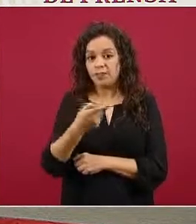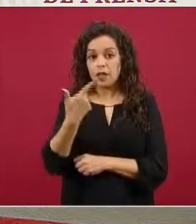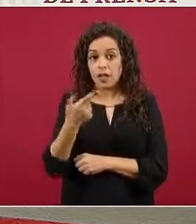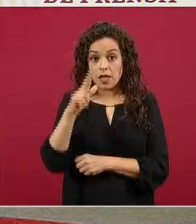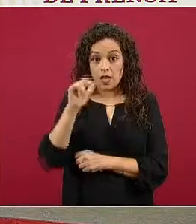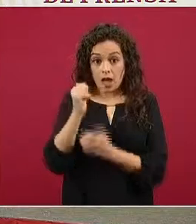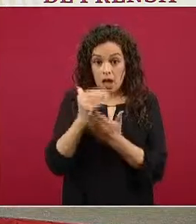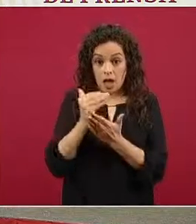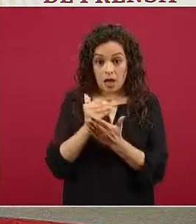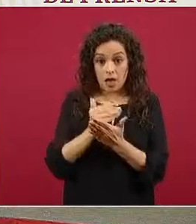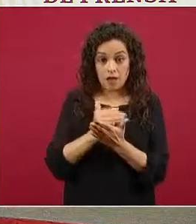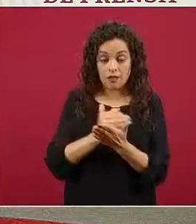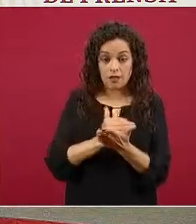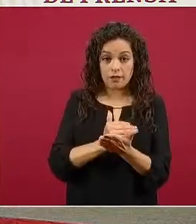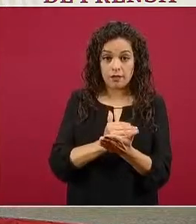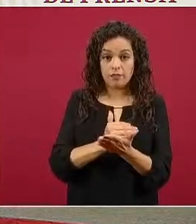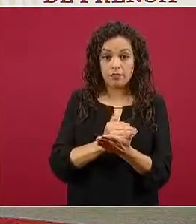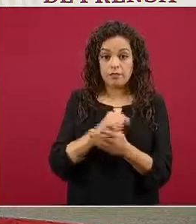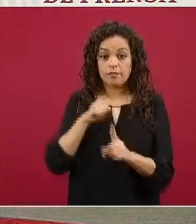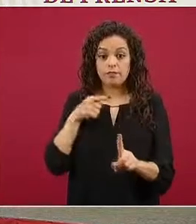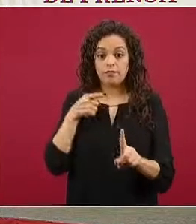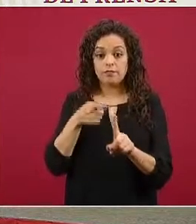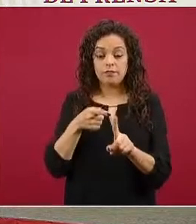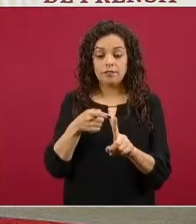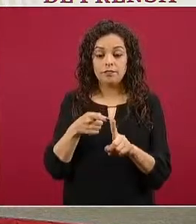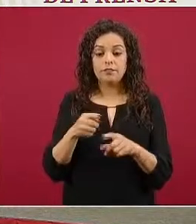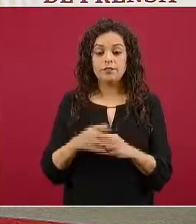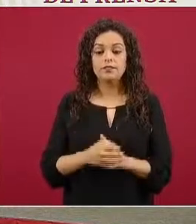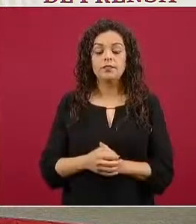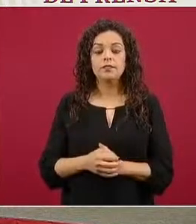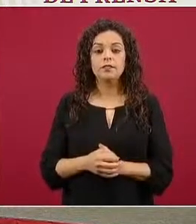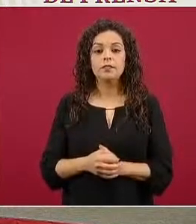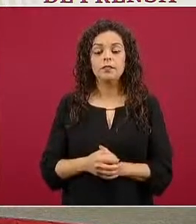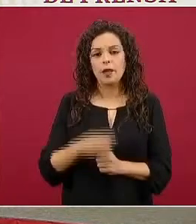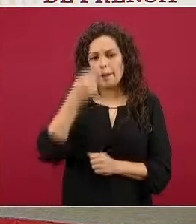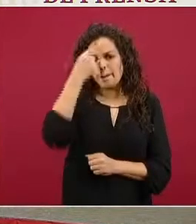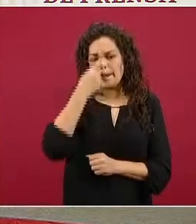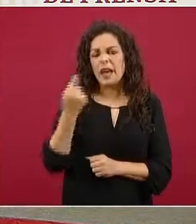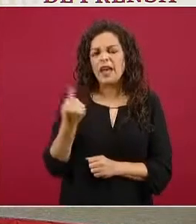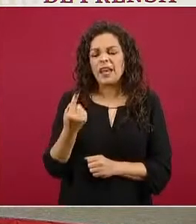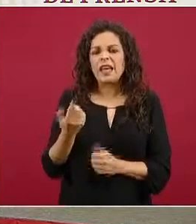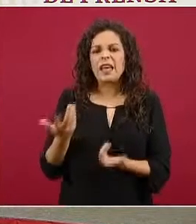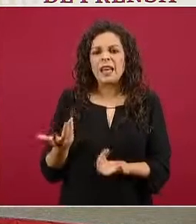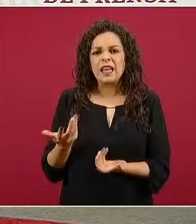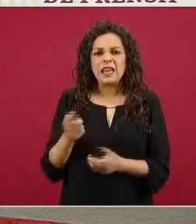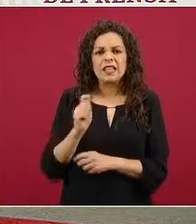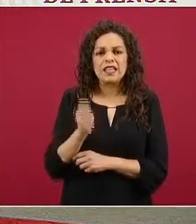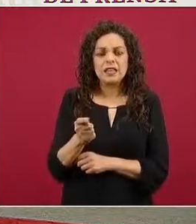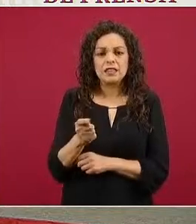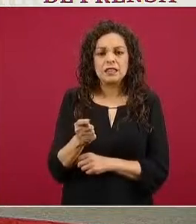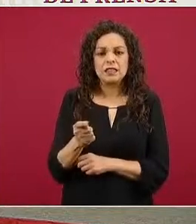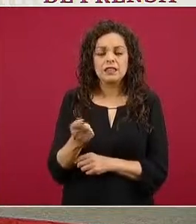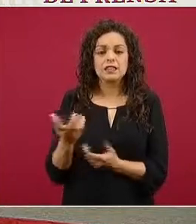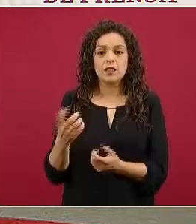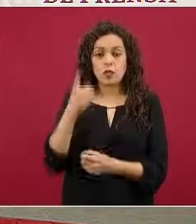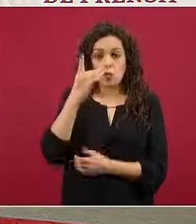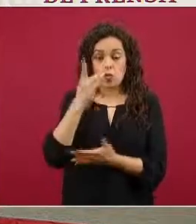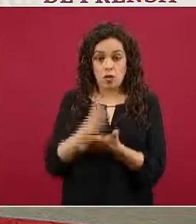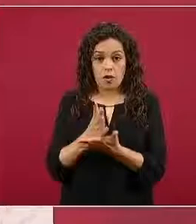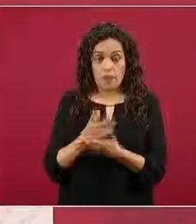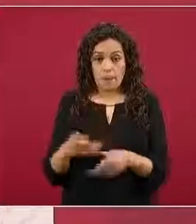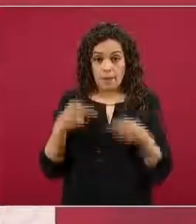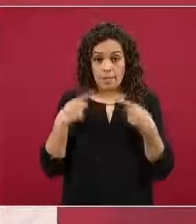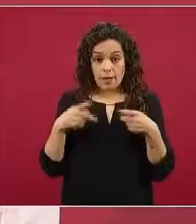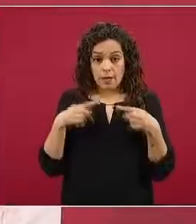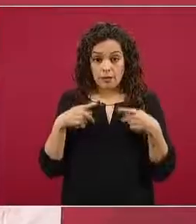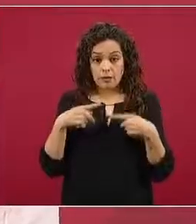que se trabajó es para que no solo las personas con